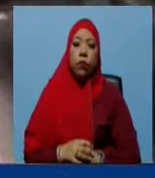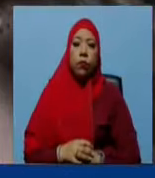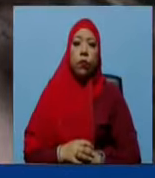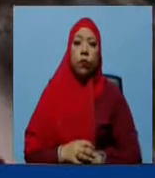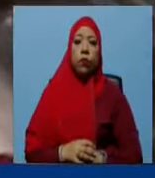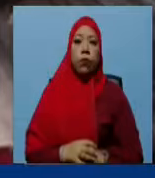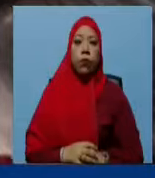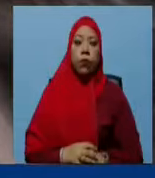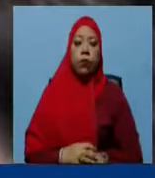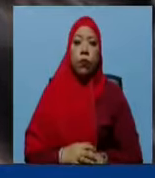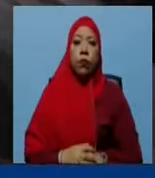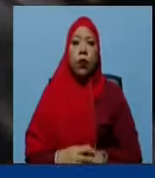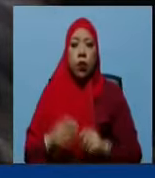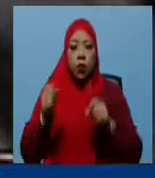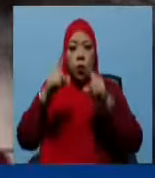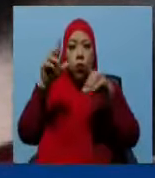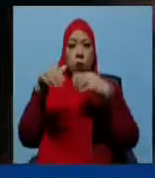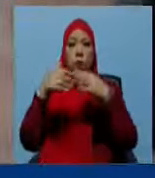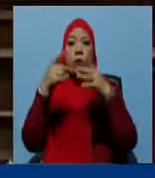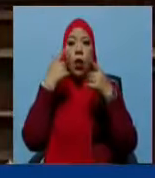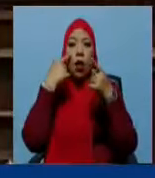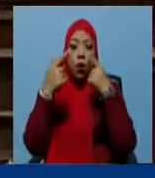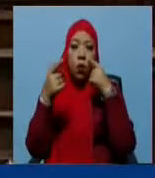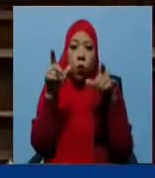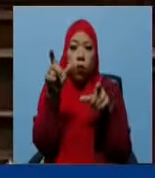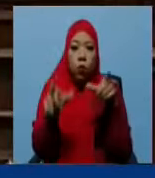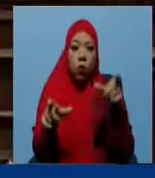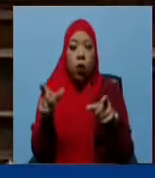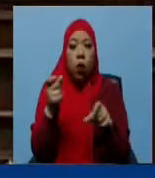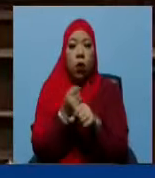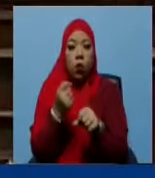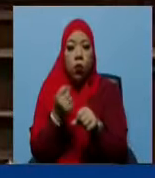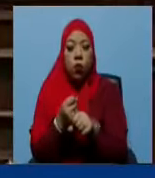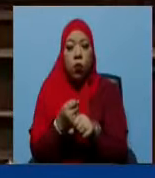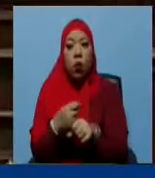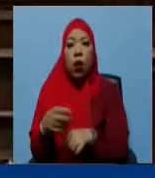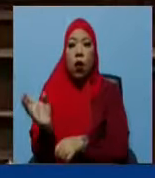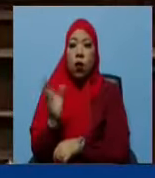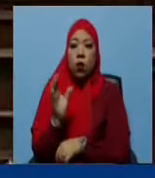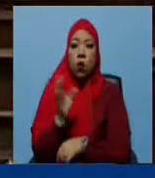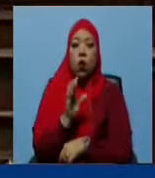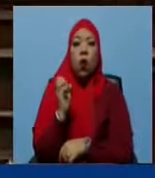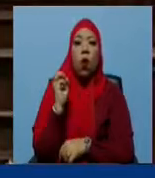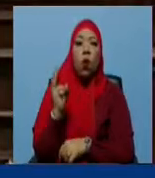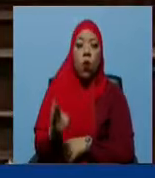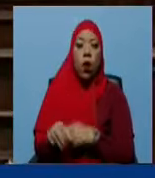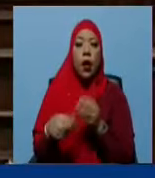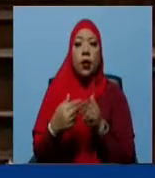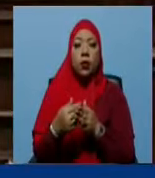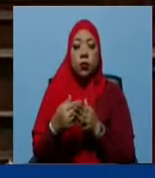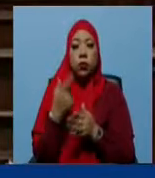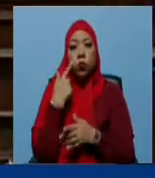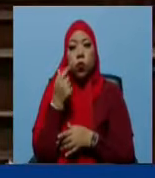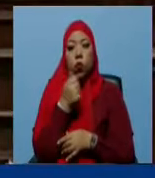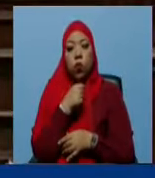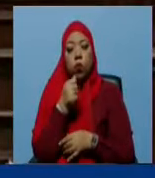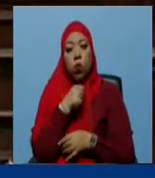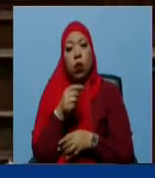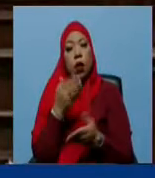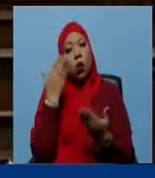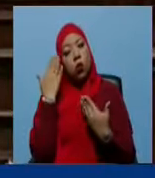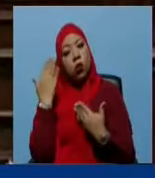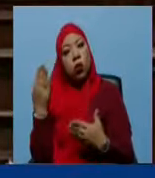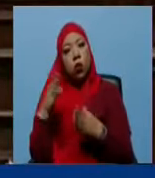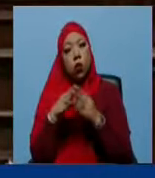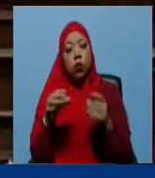Apacuana. Erika es admiradora de Apacuana. Y la puso en la puerta de Caracas en coche. Ahí está Apacuana, recibiendo con su saludo a